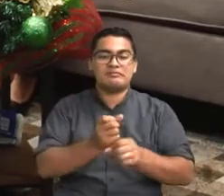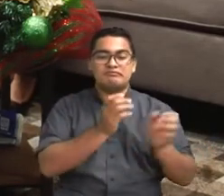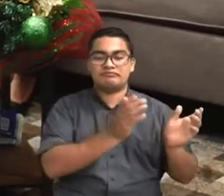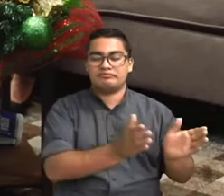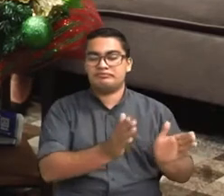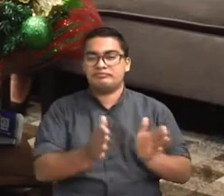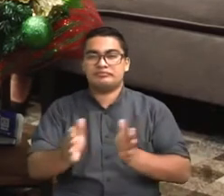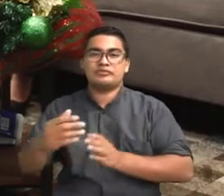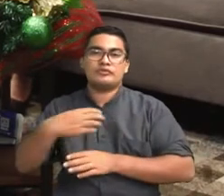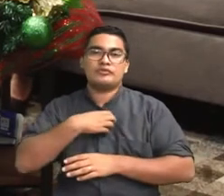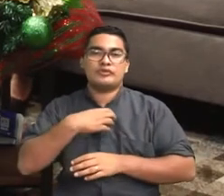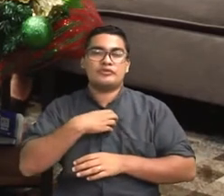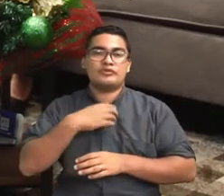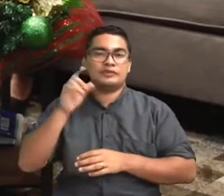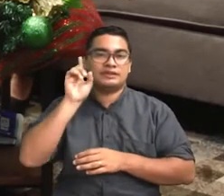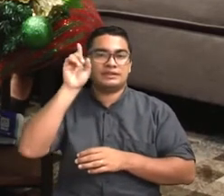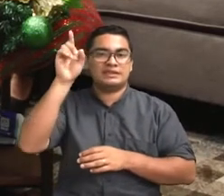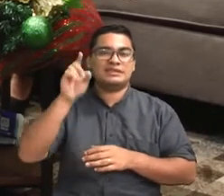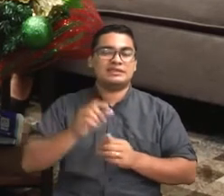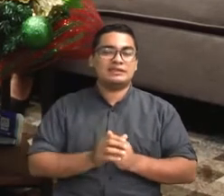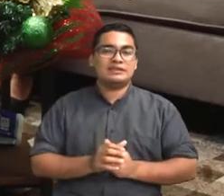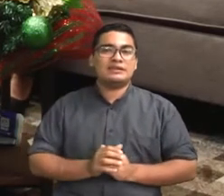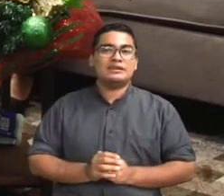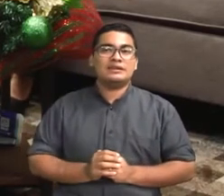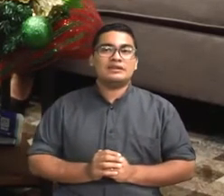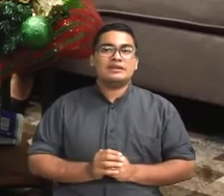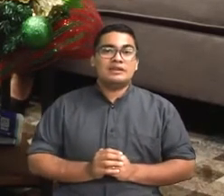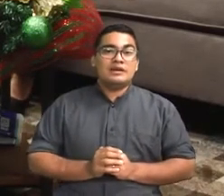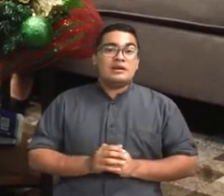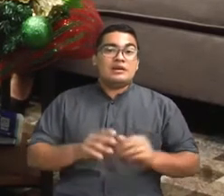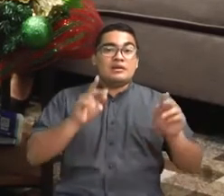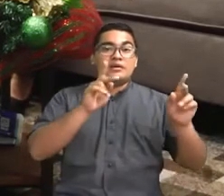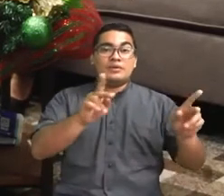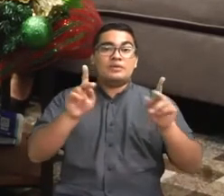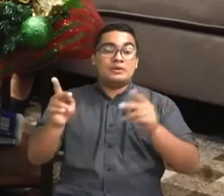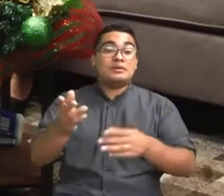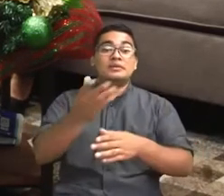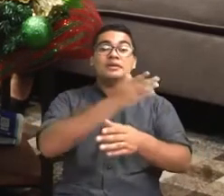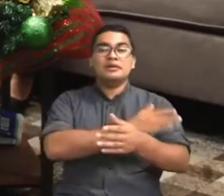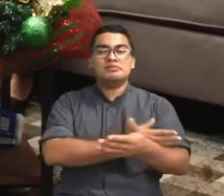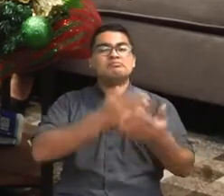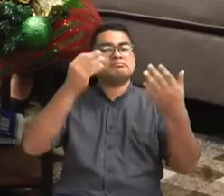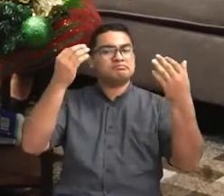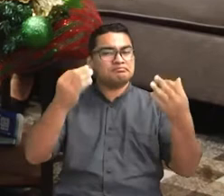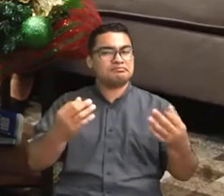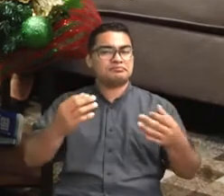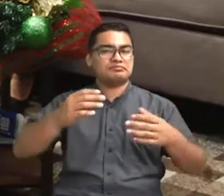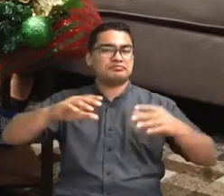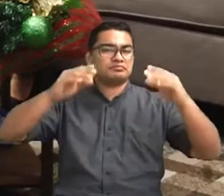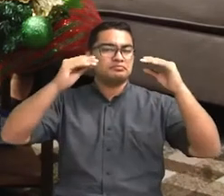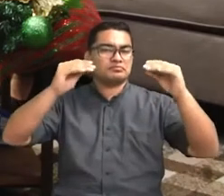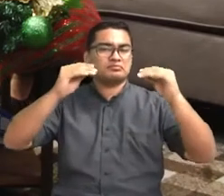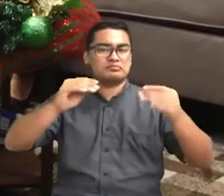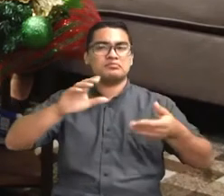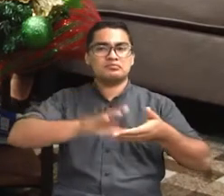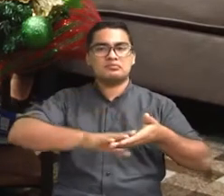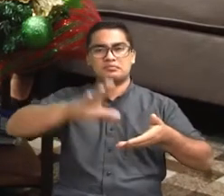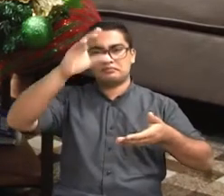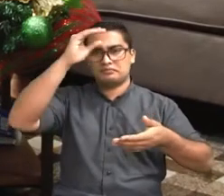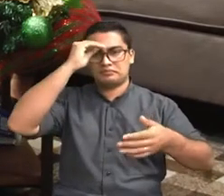a su desarrollo y con un personal que ha sido preparado, personal, educadoras que han sido